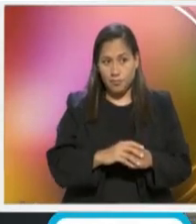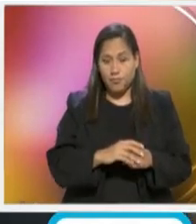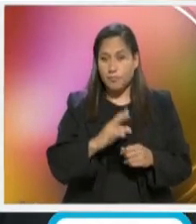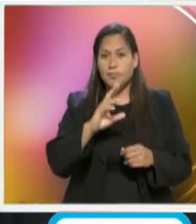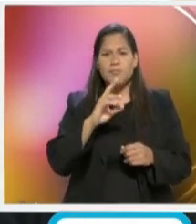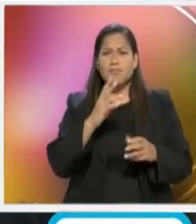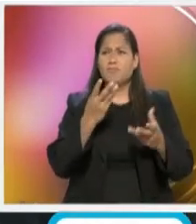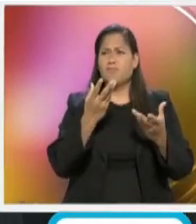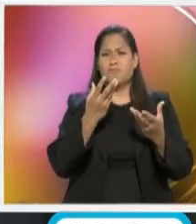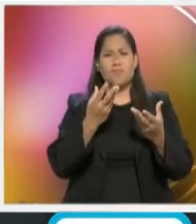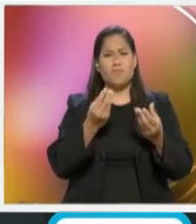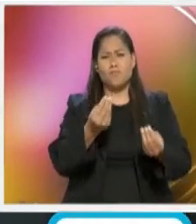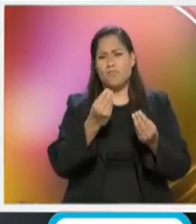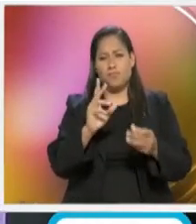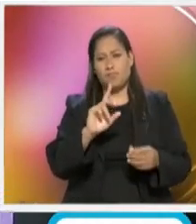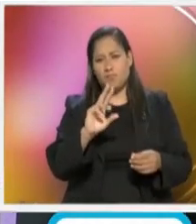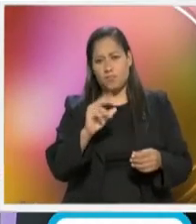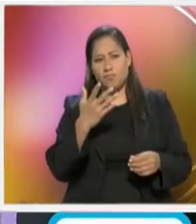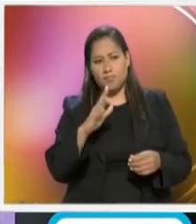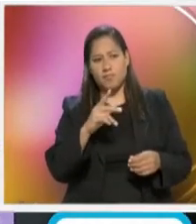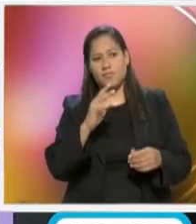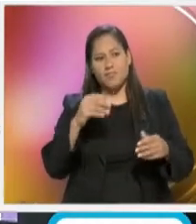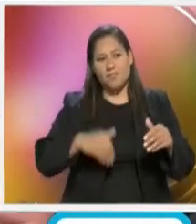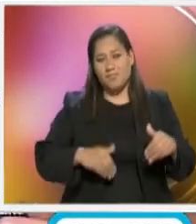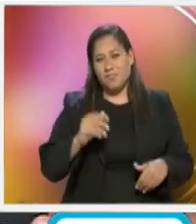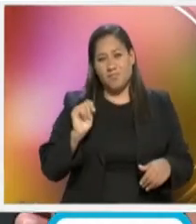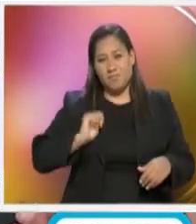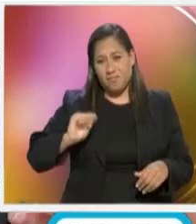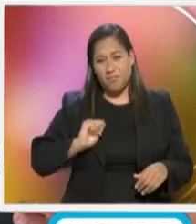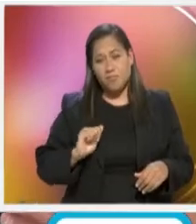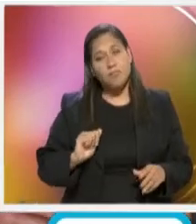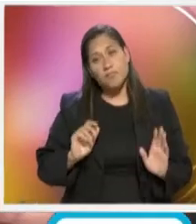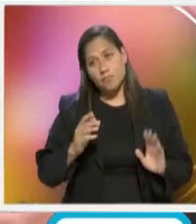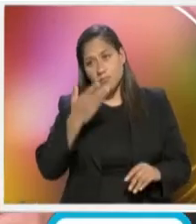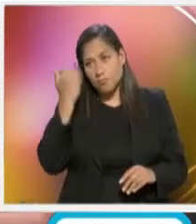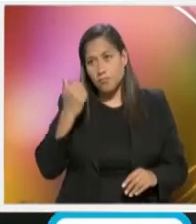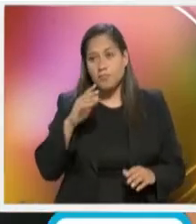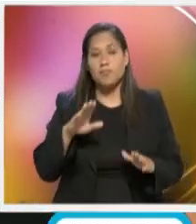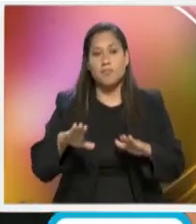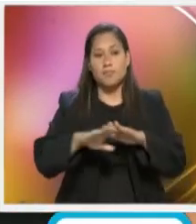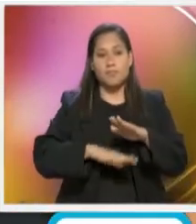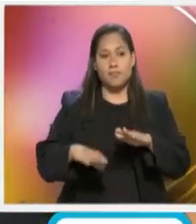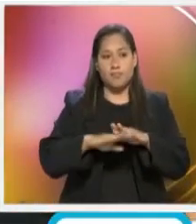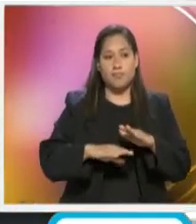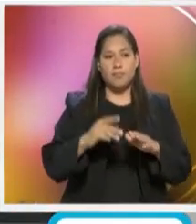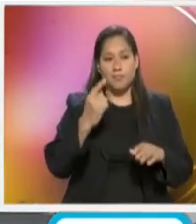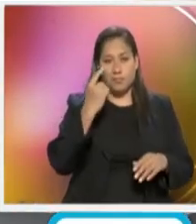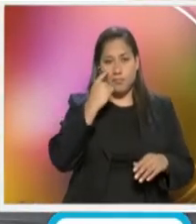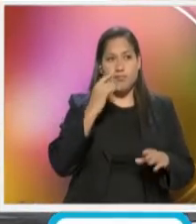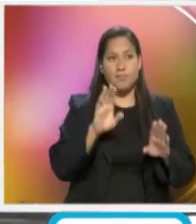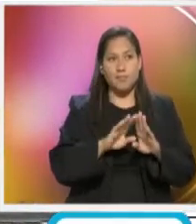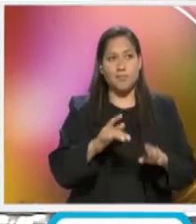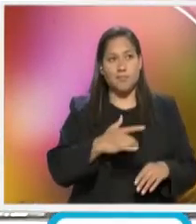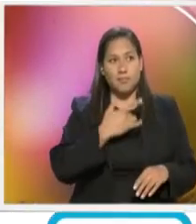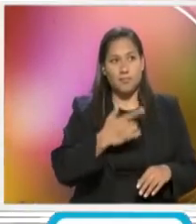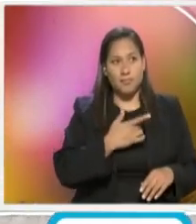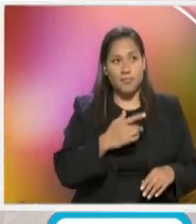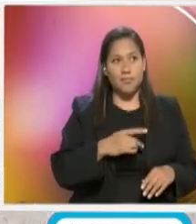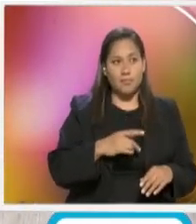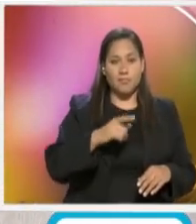quisiera, pero sí. me gusta. y el teatro clásico? Pues ahí no sé. Ah, las bases, los fundamentos. Pues, ¿qué le parece si mientras yo pruebo A ver si esto, me